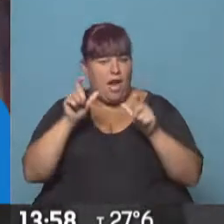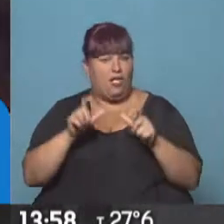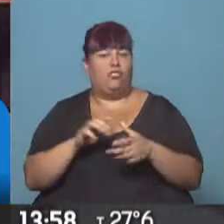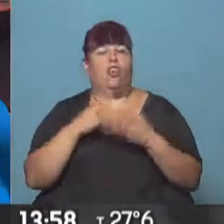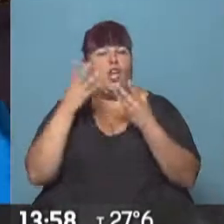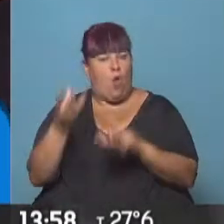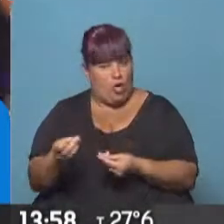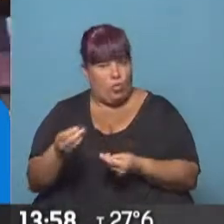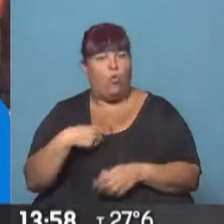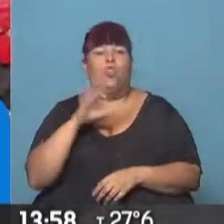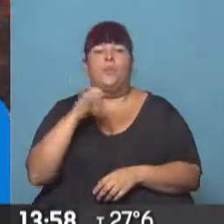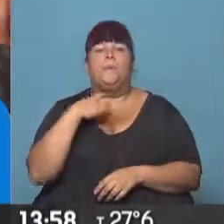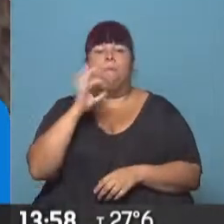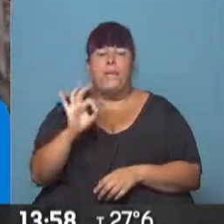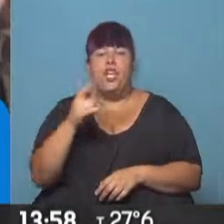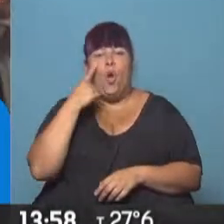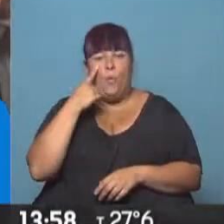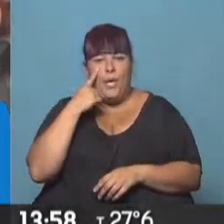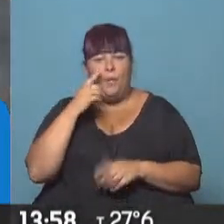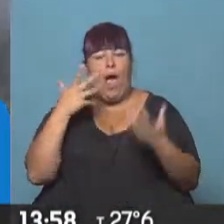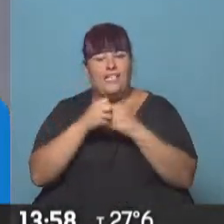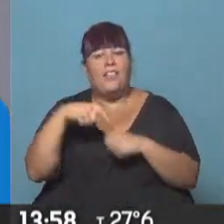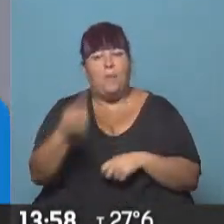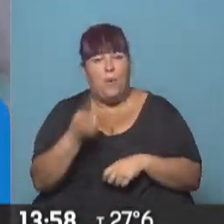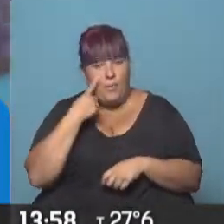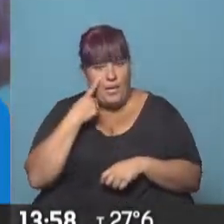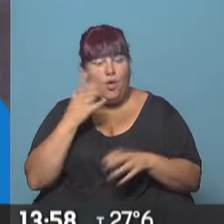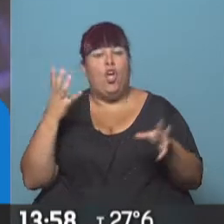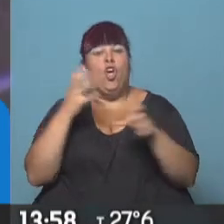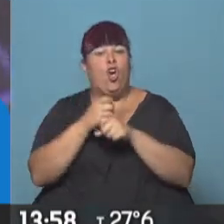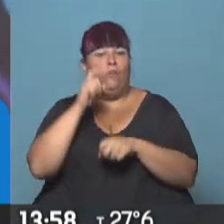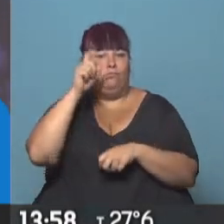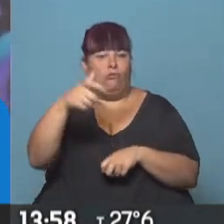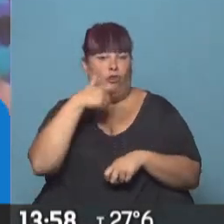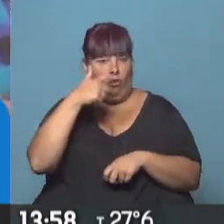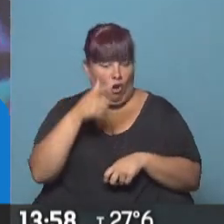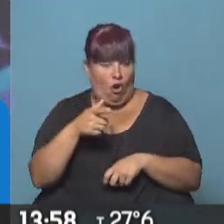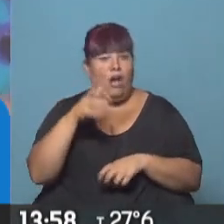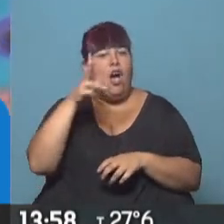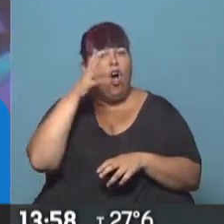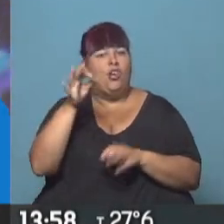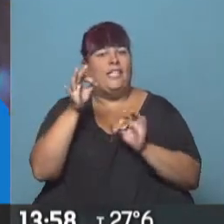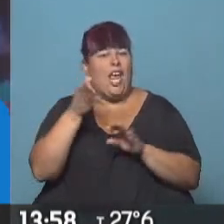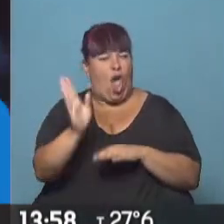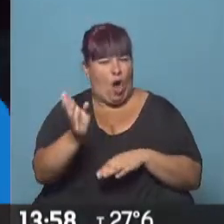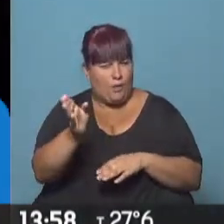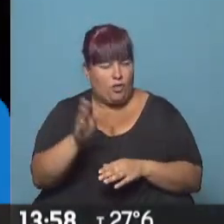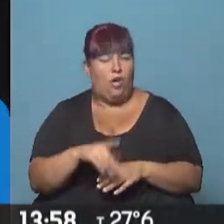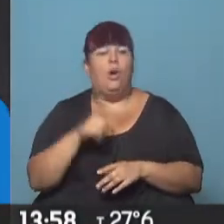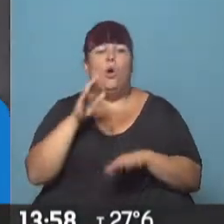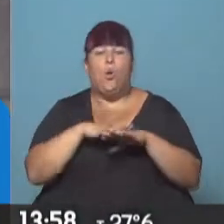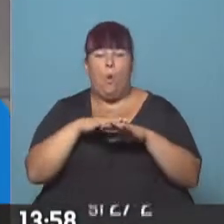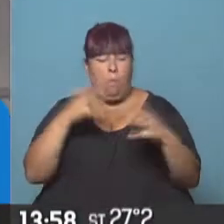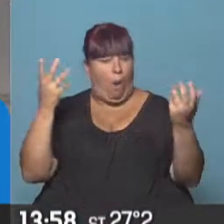asistió, sabemos que mi hijo quedó con vida después del accidente, el colectivo cruzó en rojo, iba a 80 kilómetros por hora y a raíz